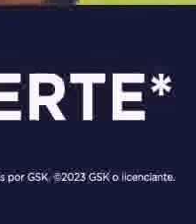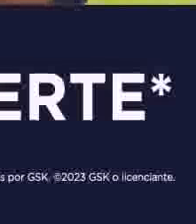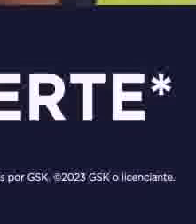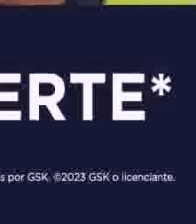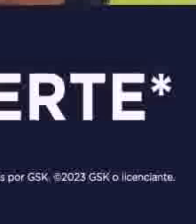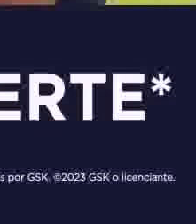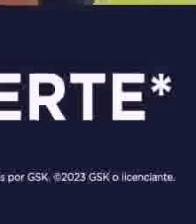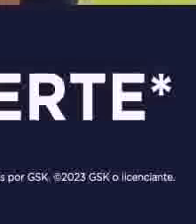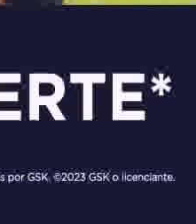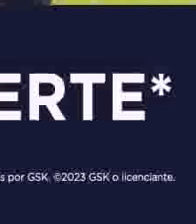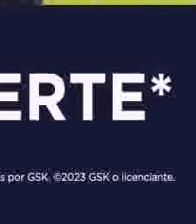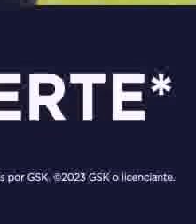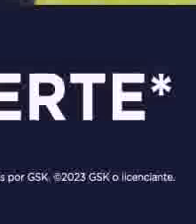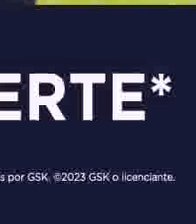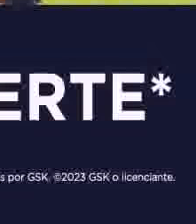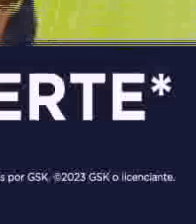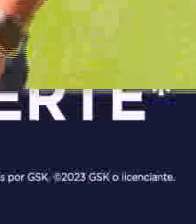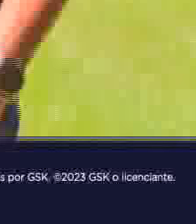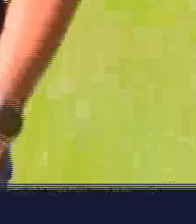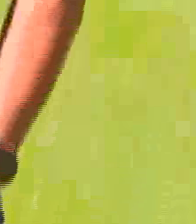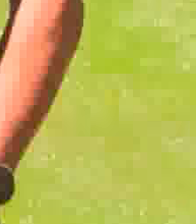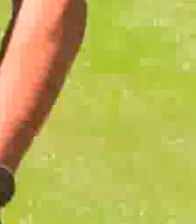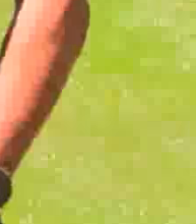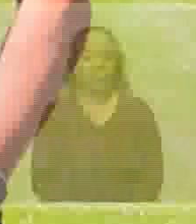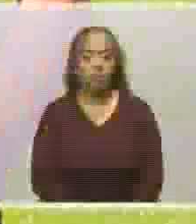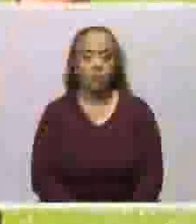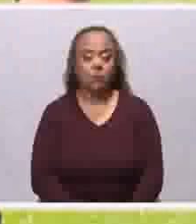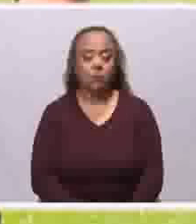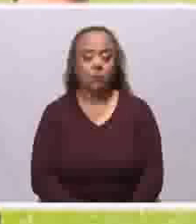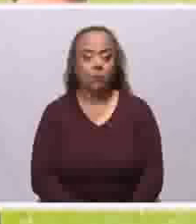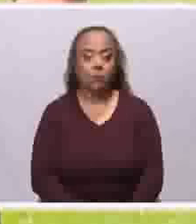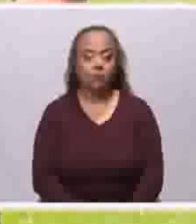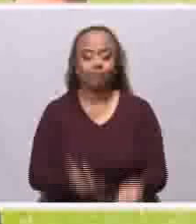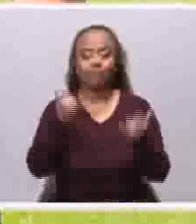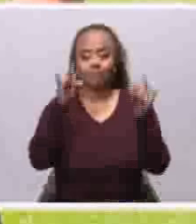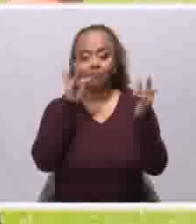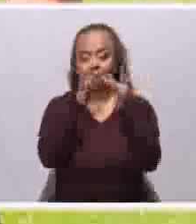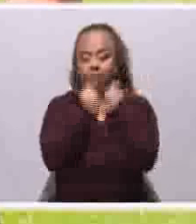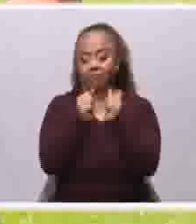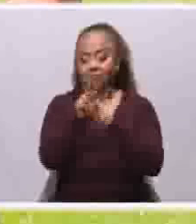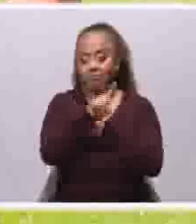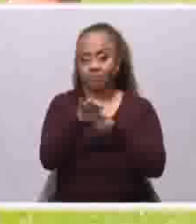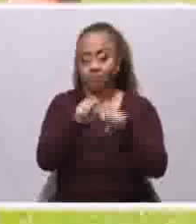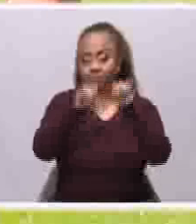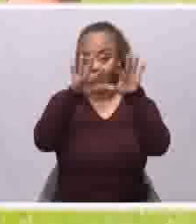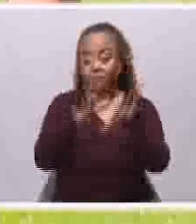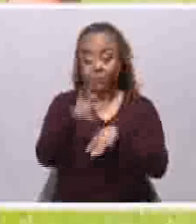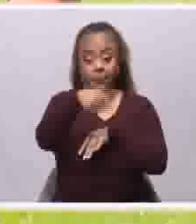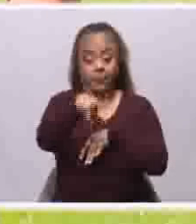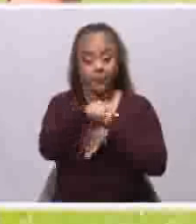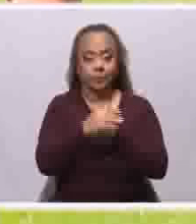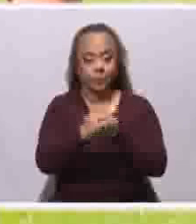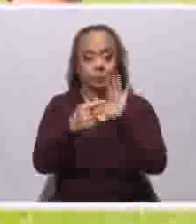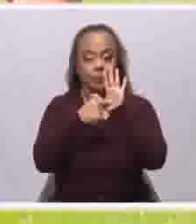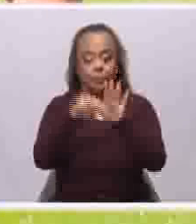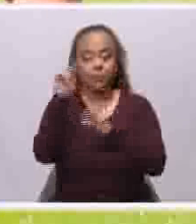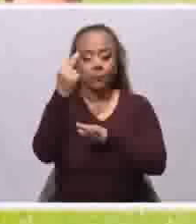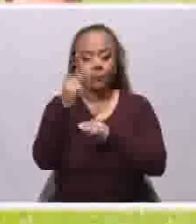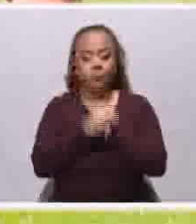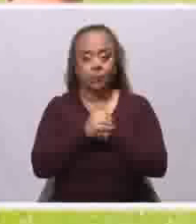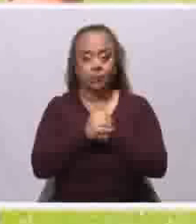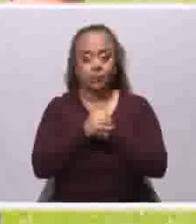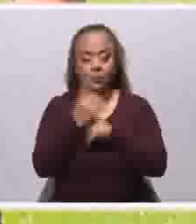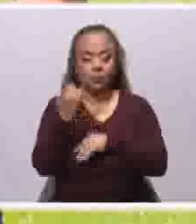muscular panadol Ultra vamos a ir con los compañeros al set ustedes en el set compañeros presentan la la